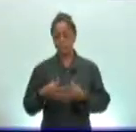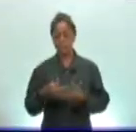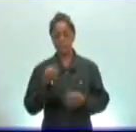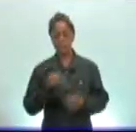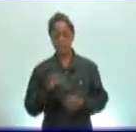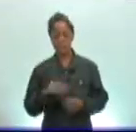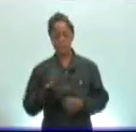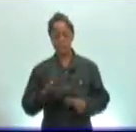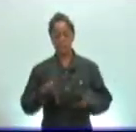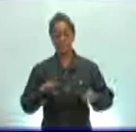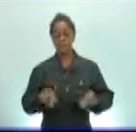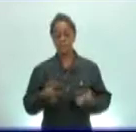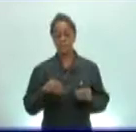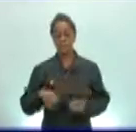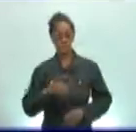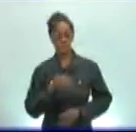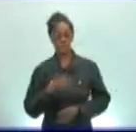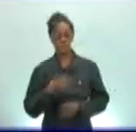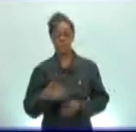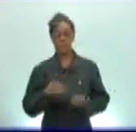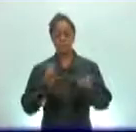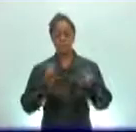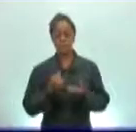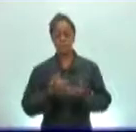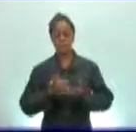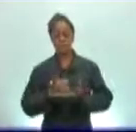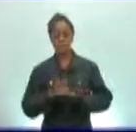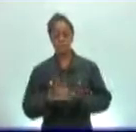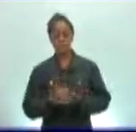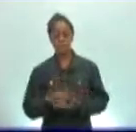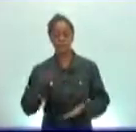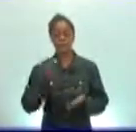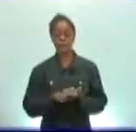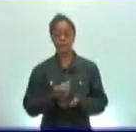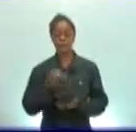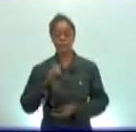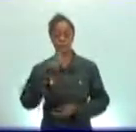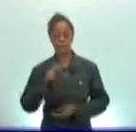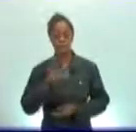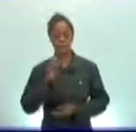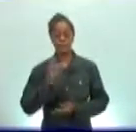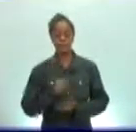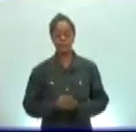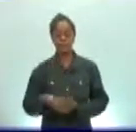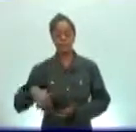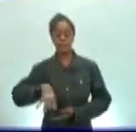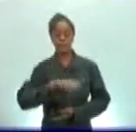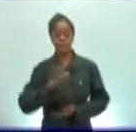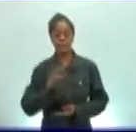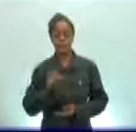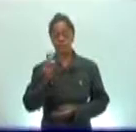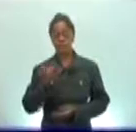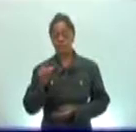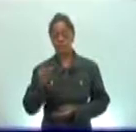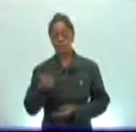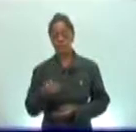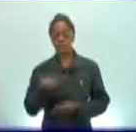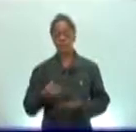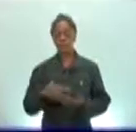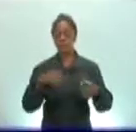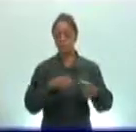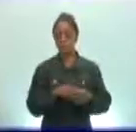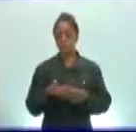pretextando salvaguardar el orden y apoyándose en la enmienda Platt. Toda una serie de personajes ocuparon el